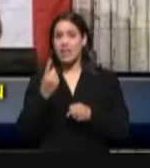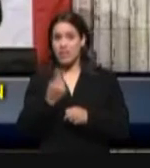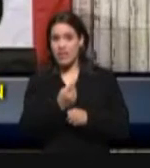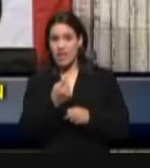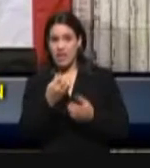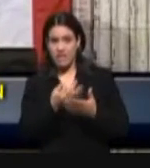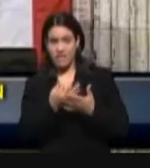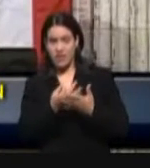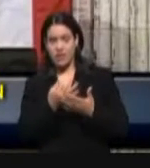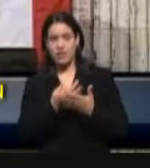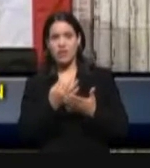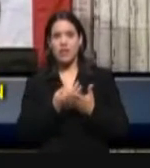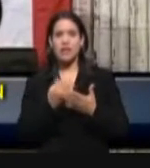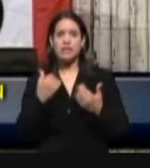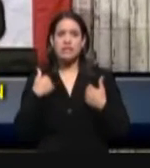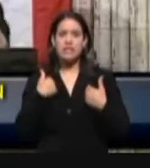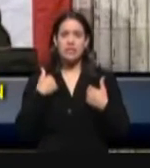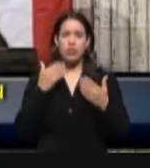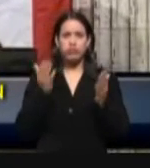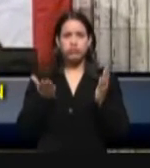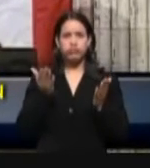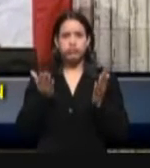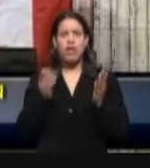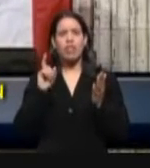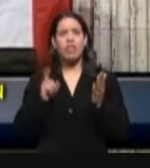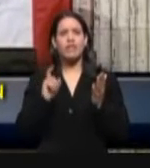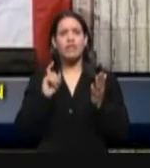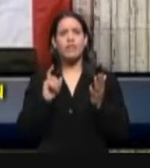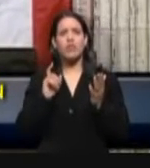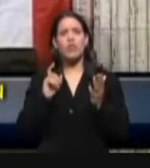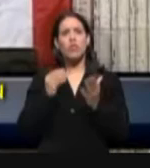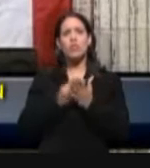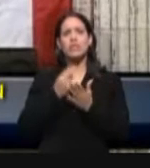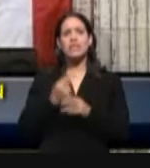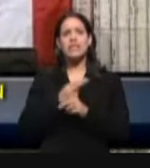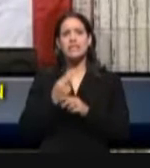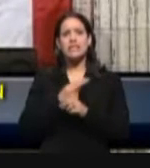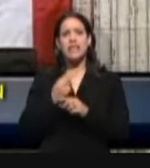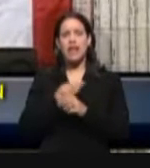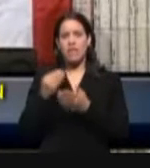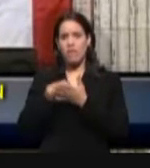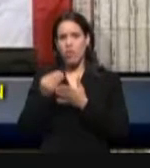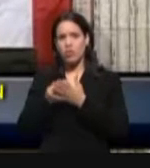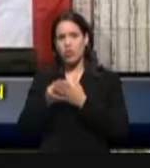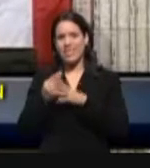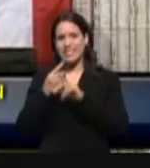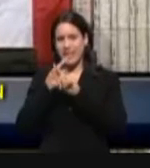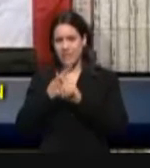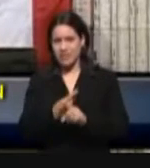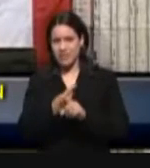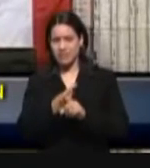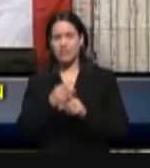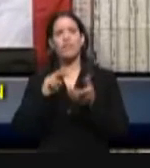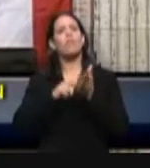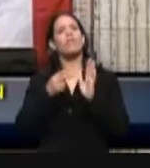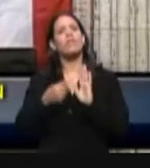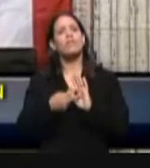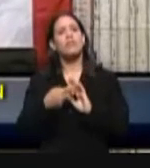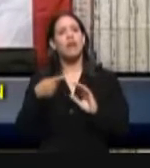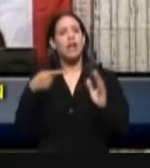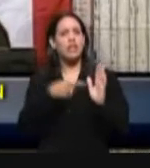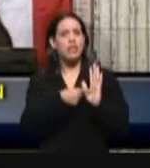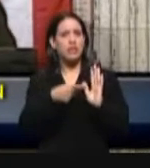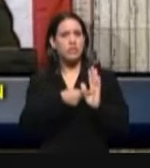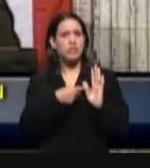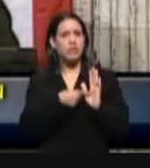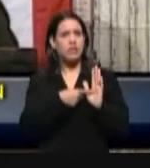gastos que cubriremos con el Fondo de Estabilización. Pero lo importante es recalcar que ese déficit para el año fiscal próximo